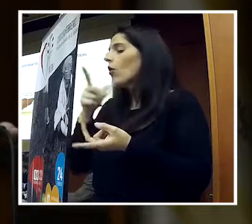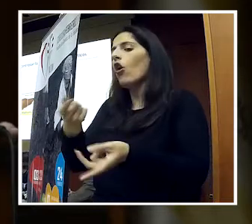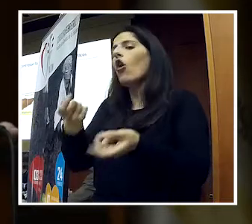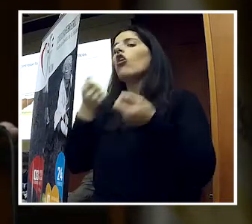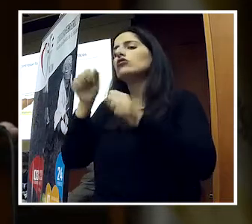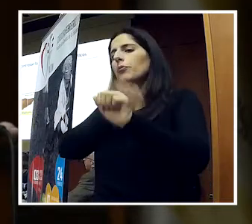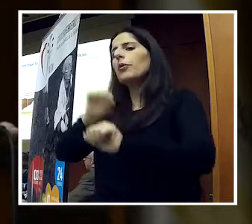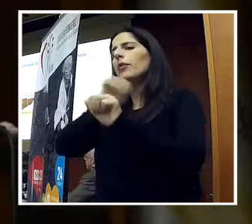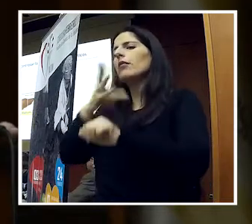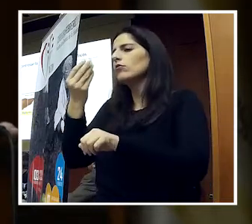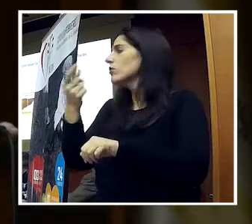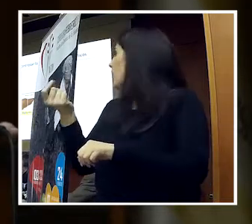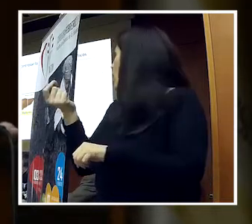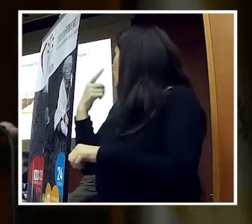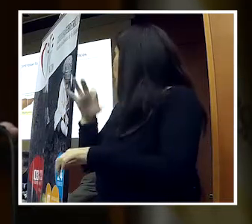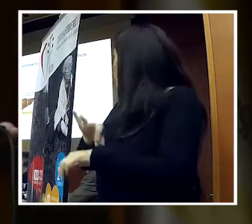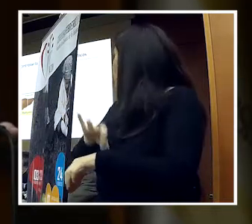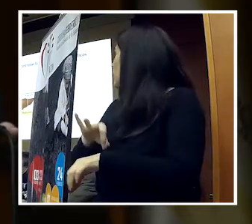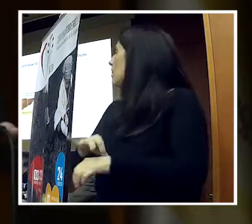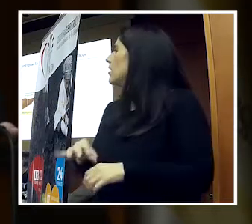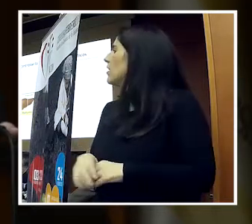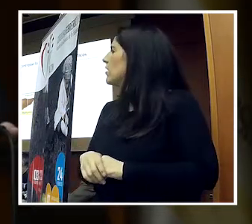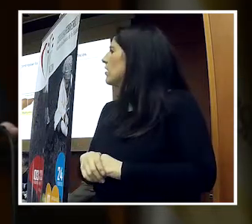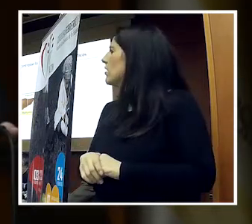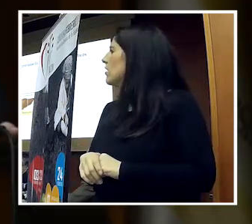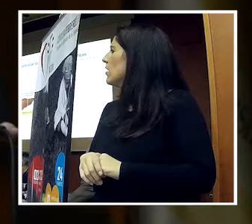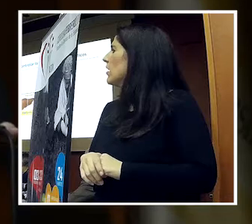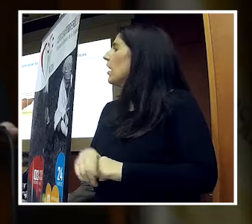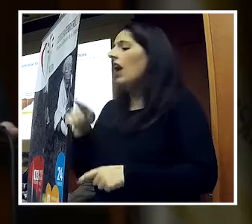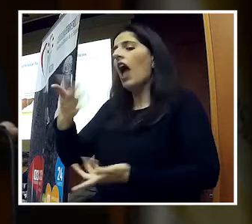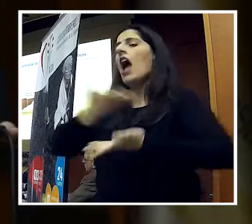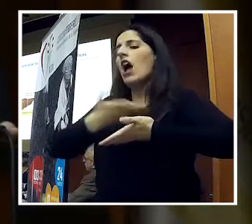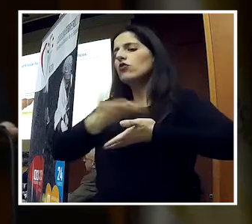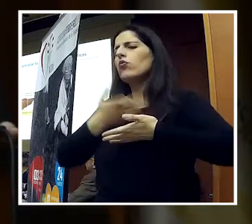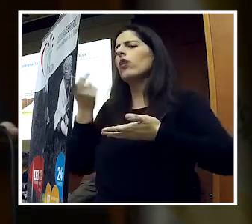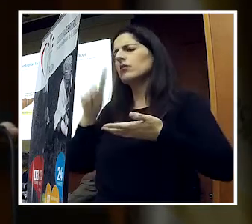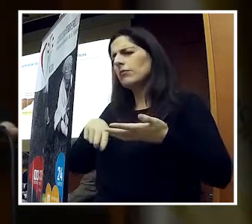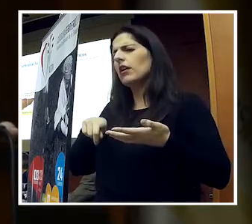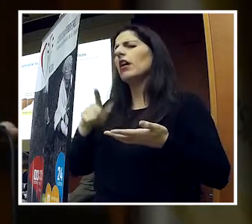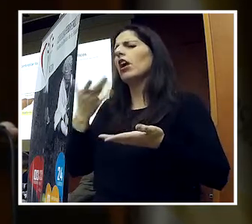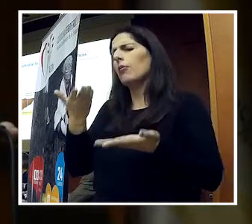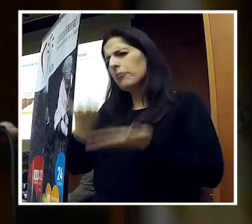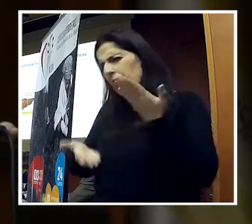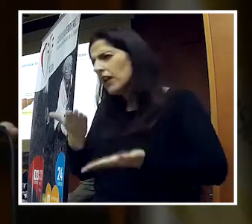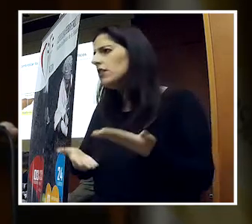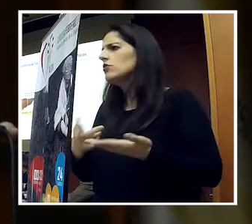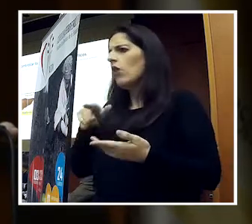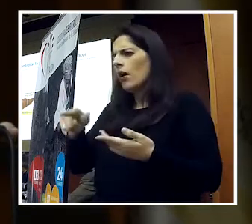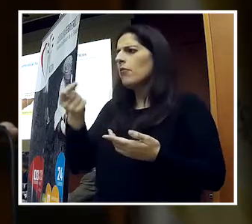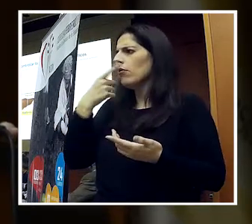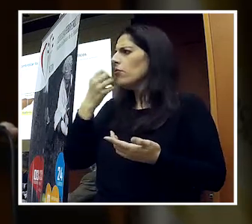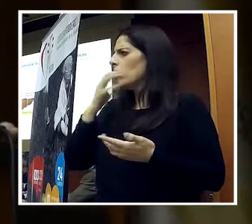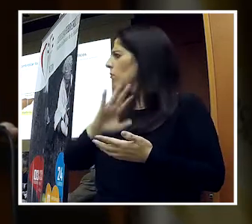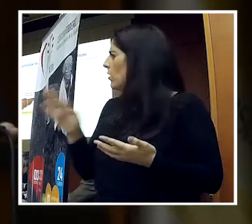lo sabemos hoy día, determinados tipos de tumores, porque nos ayuda a controlar o a mejorar el peso, porque también